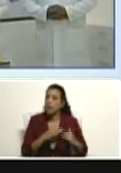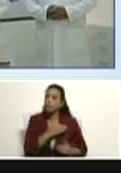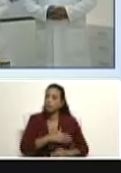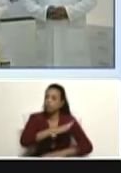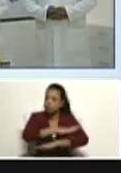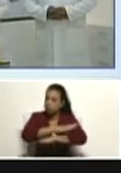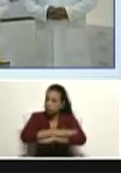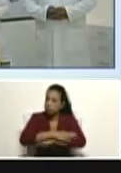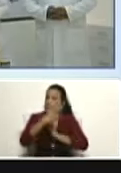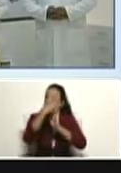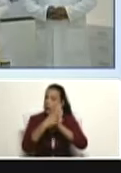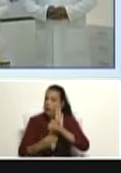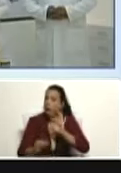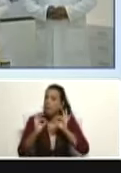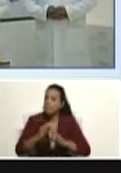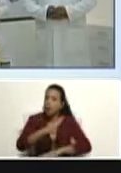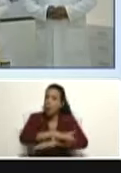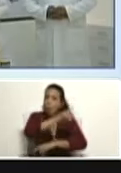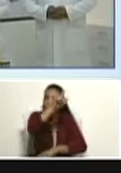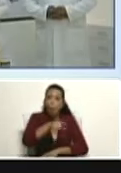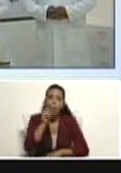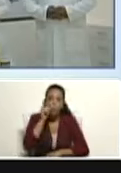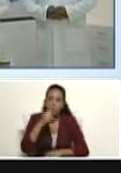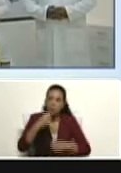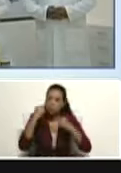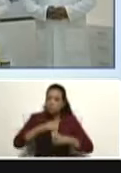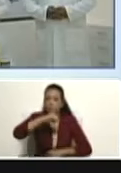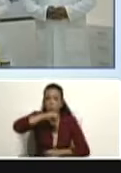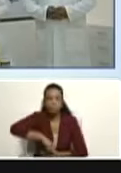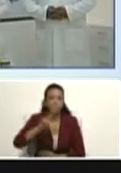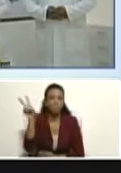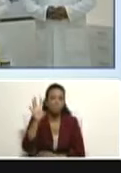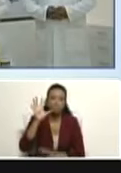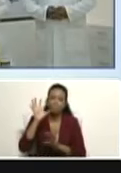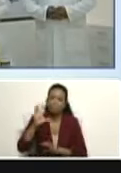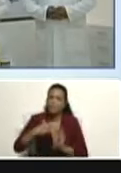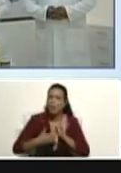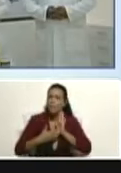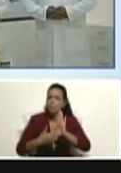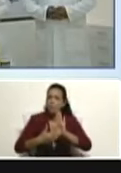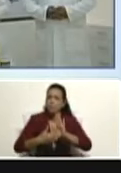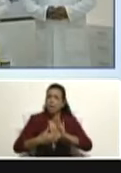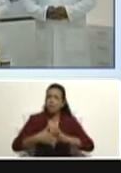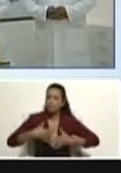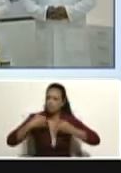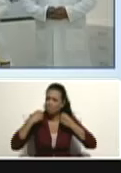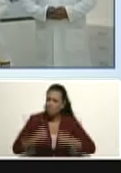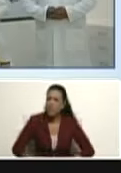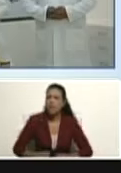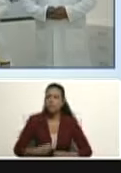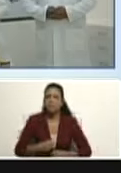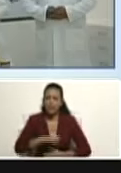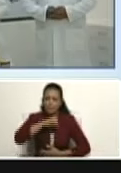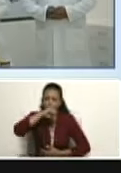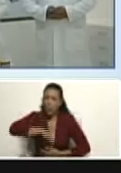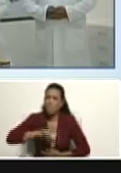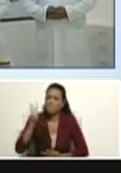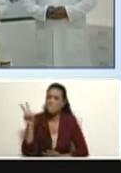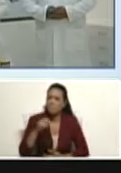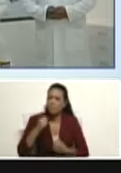ciudadanía, un verdadero republicano, un representante del republicanismo